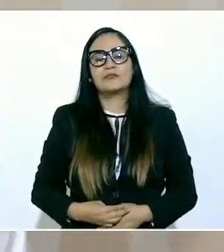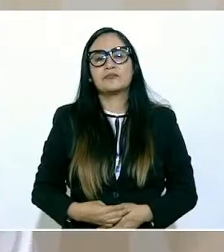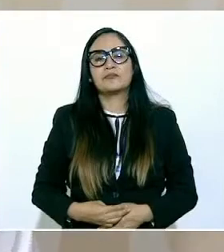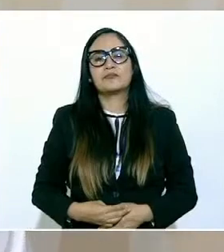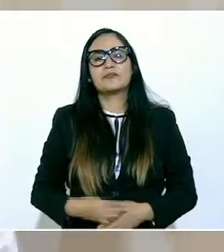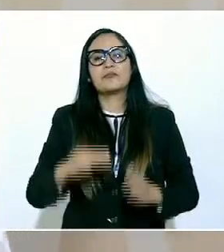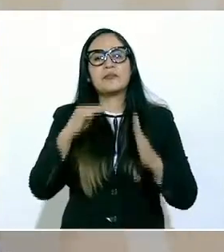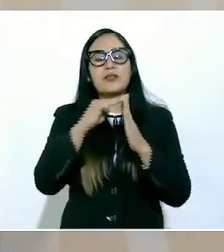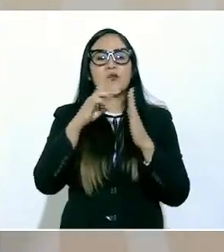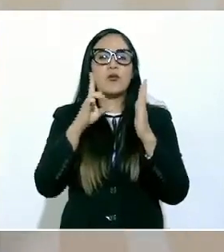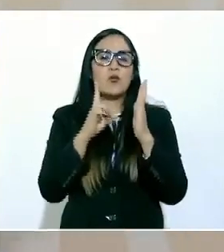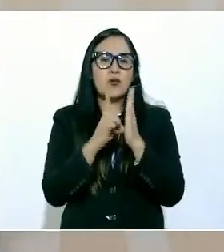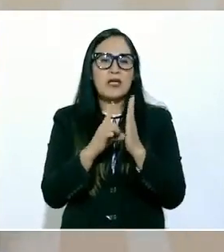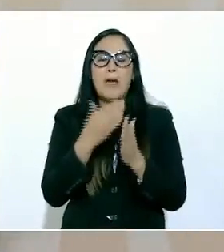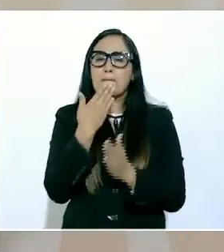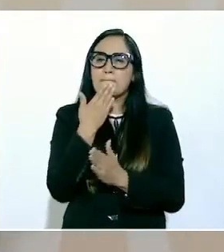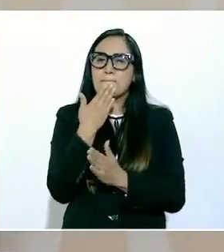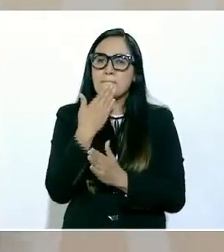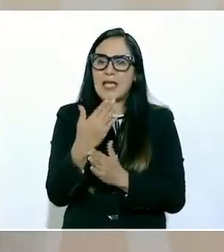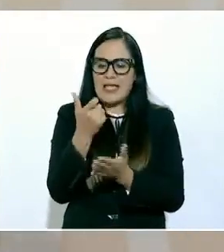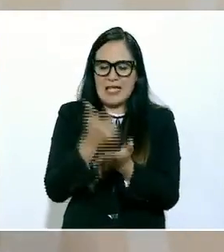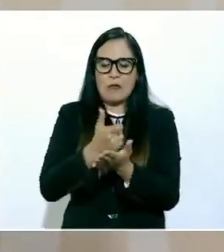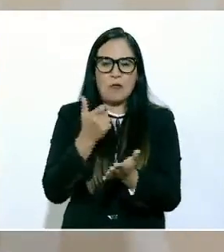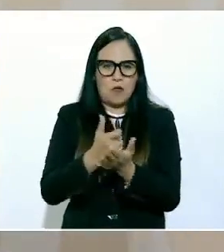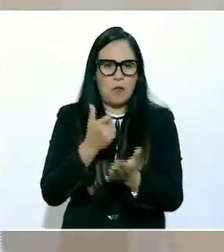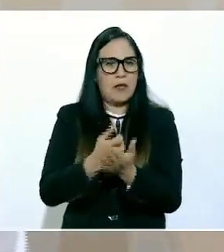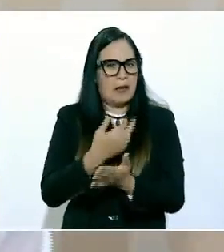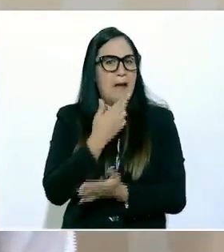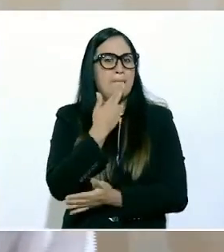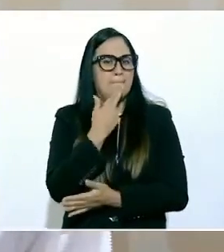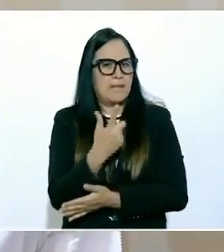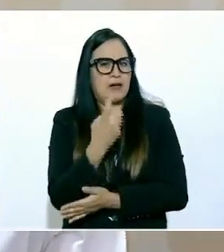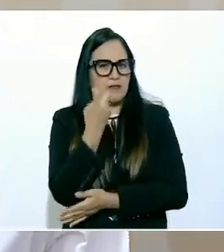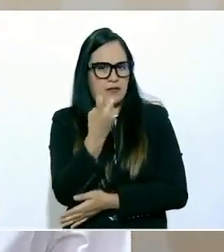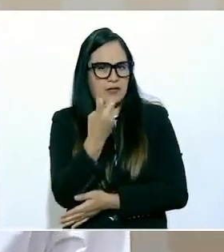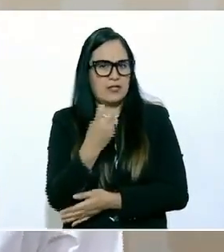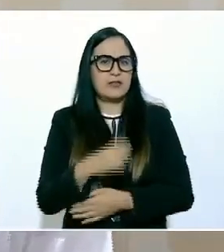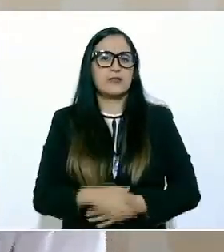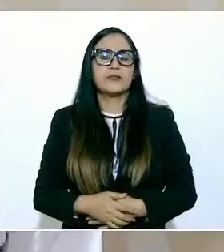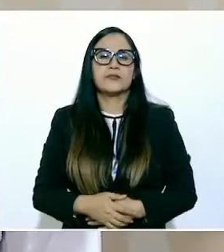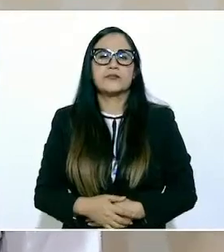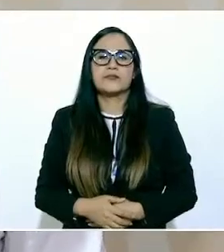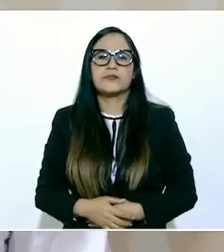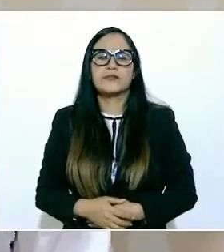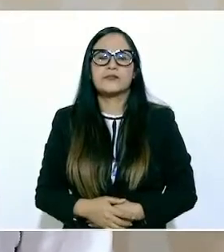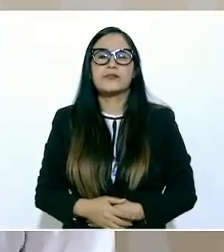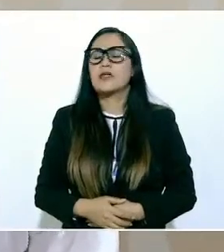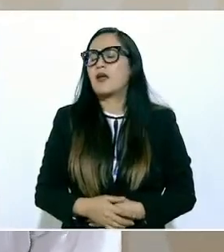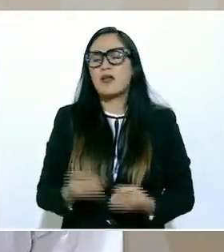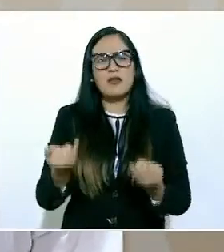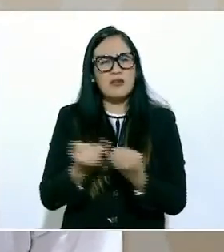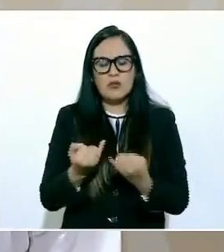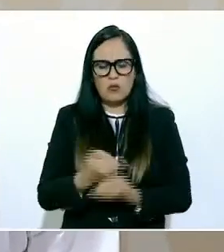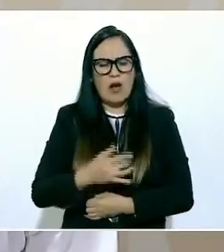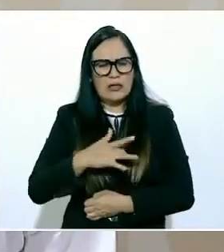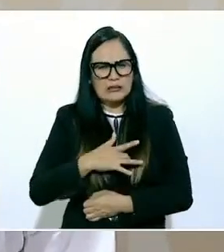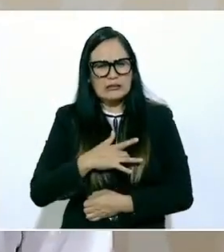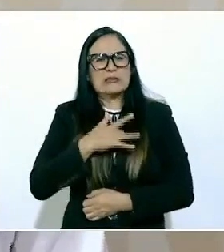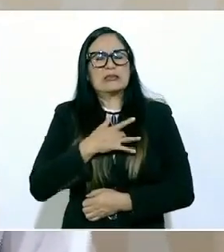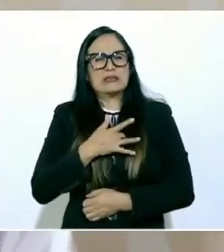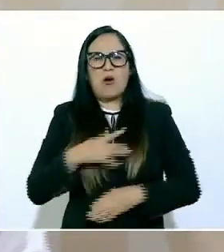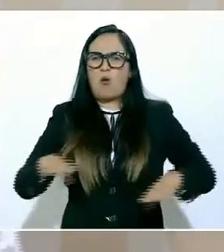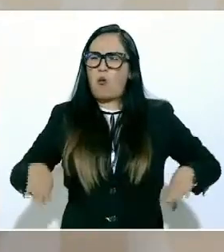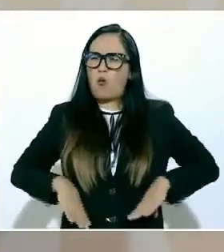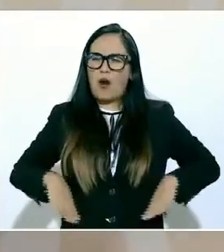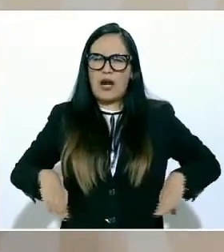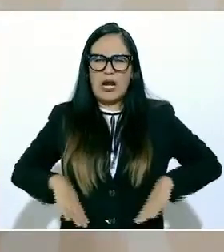más eficaz, pero también es lo más humano, es